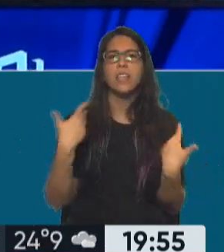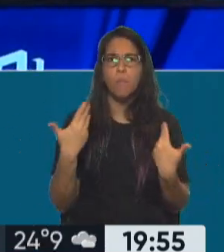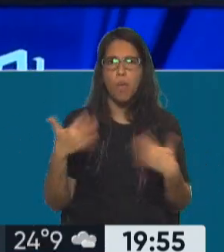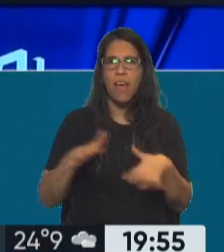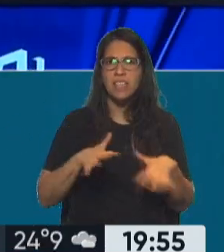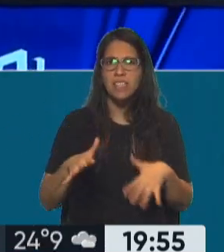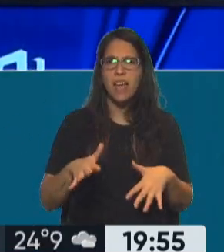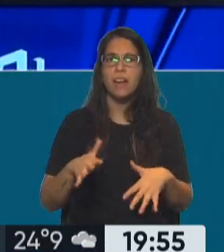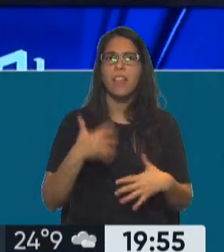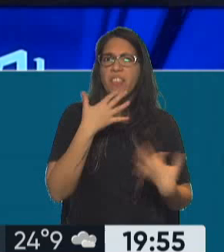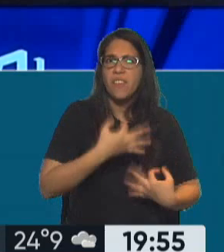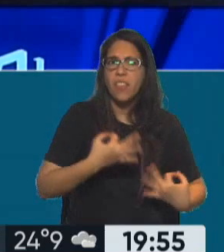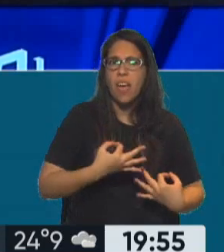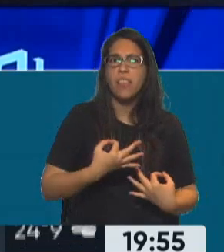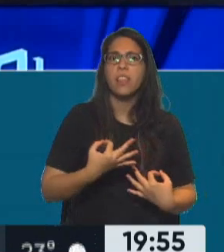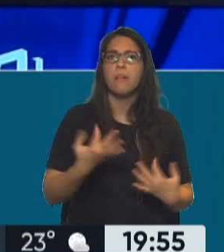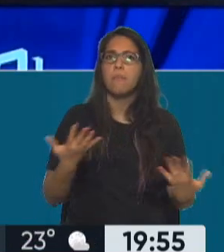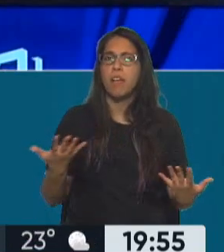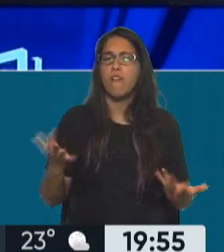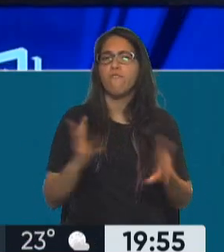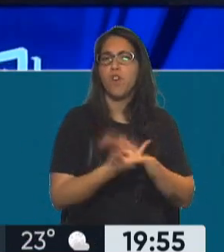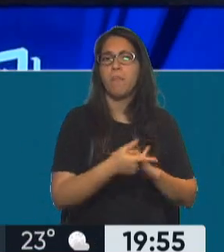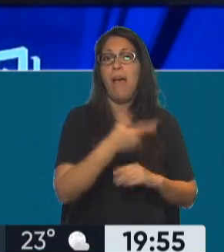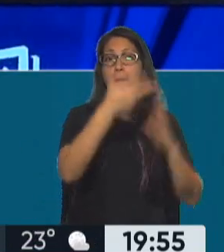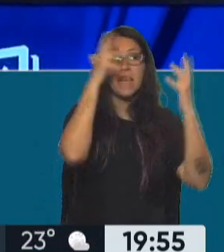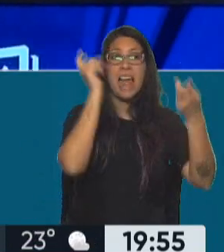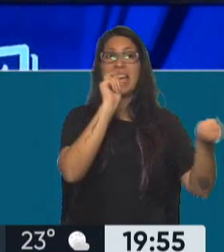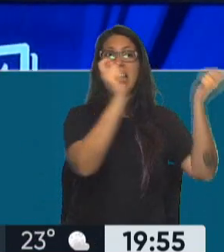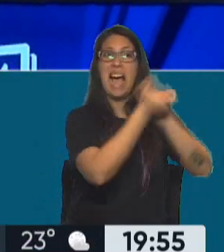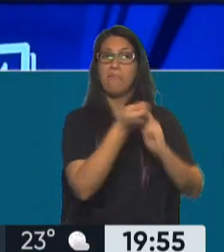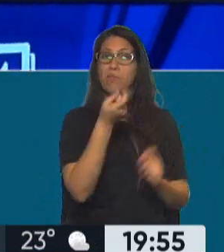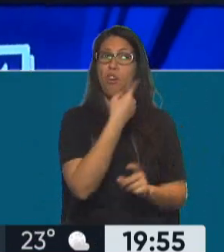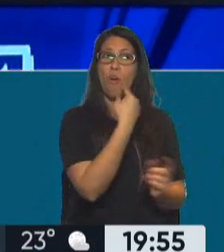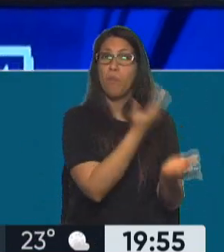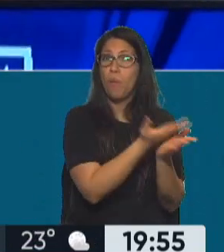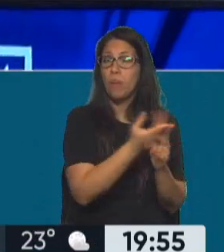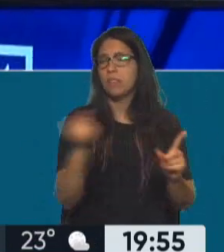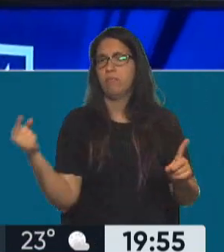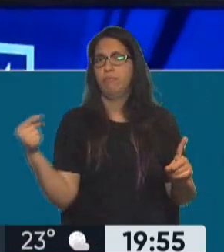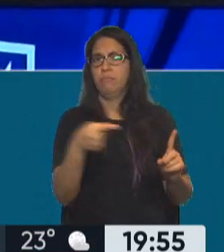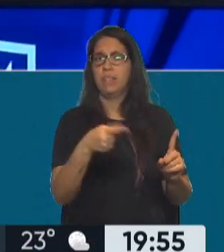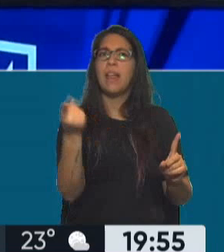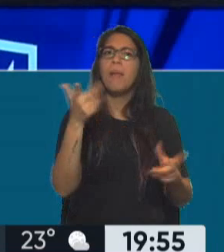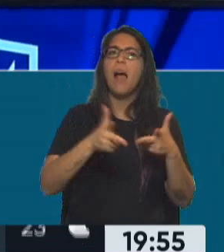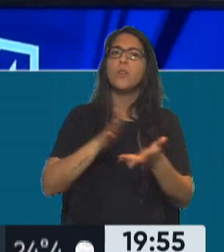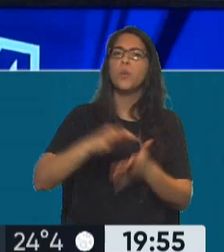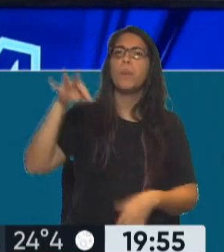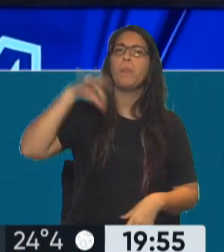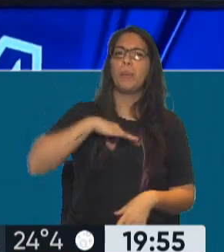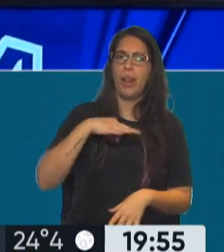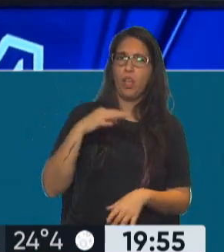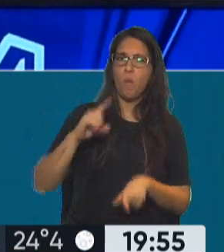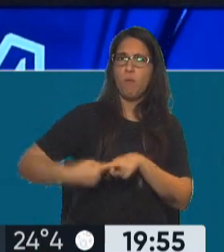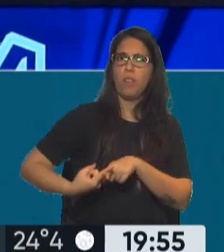dogmático, pero claramente esta es una respuesta al cambio que propone Javier Milei. Y habla de terminar con los privilegios de la política, que lo veíamos recién en